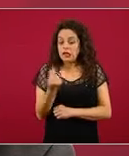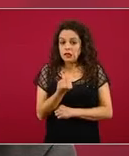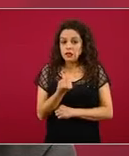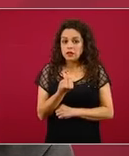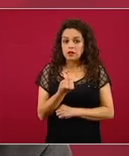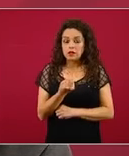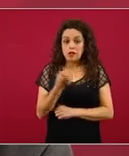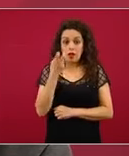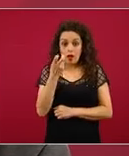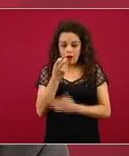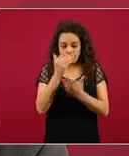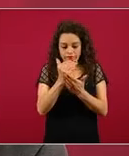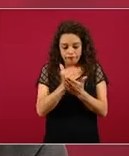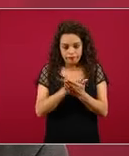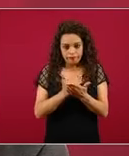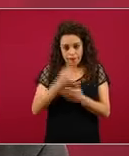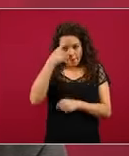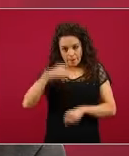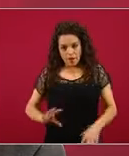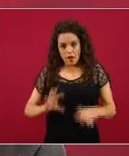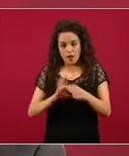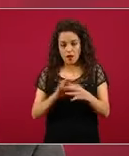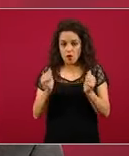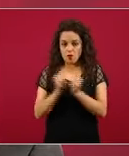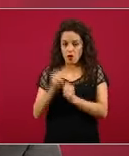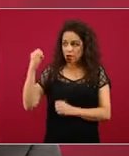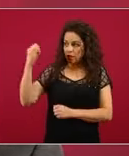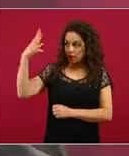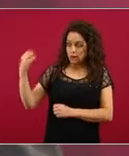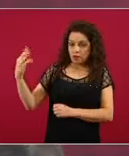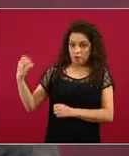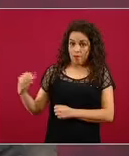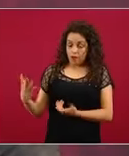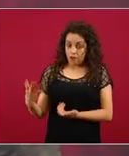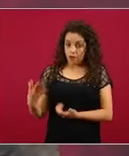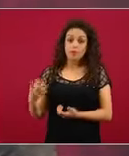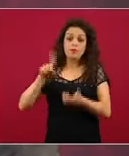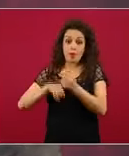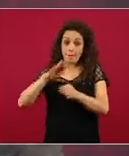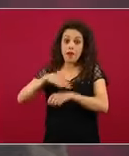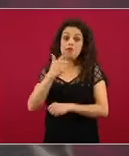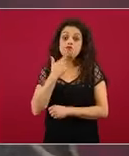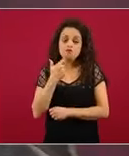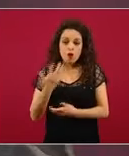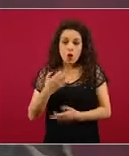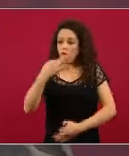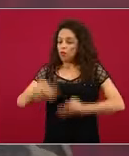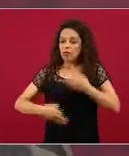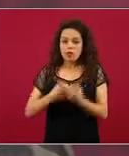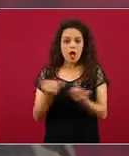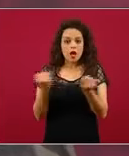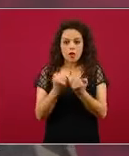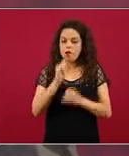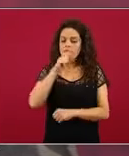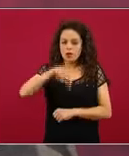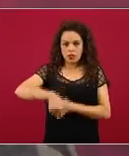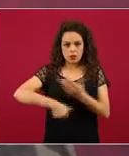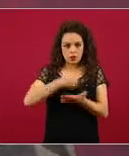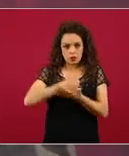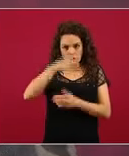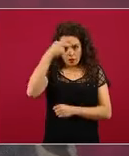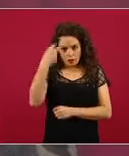tipo de medidas que corresponden con el semáforo rojo, en todos los casos, no tendría por qué ser distinto en el caso de la Ciudad de México o